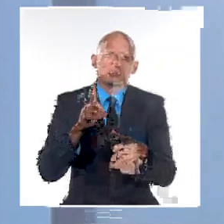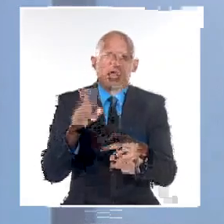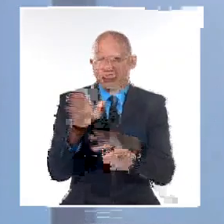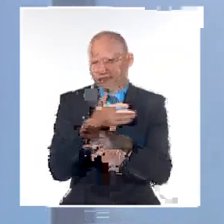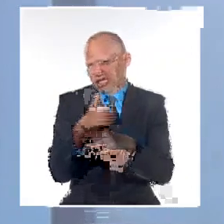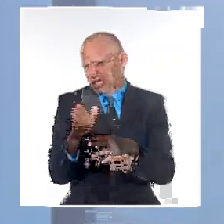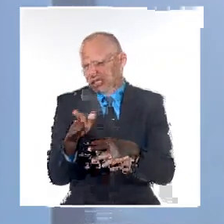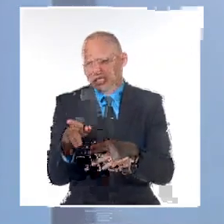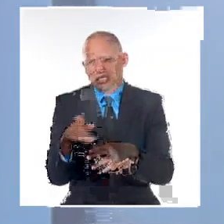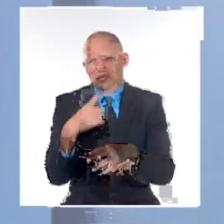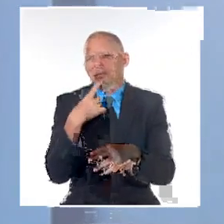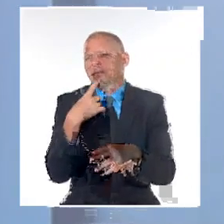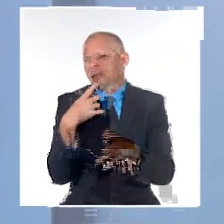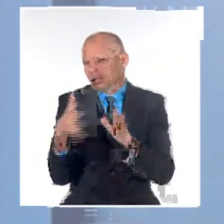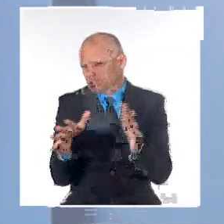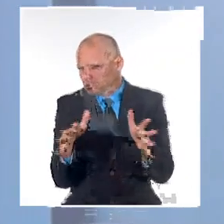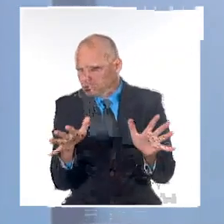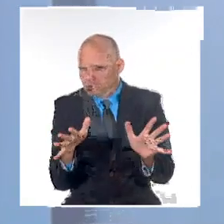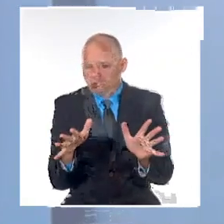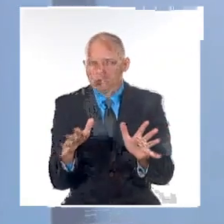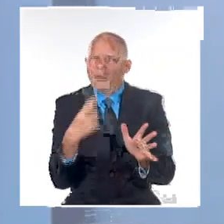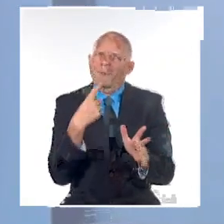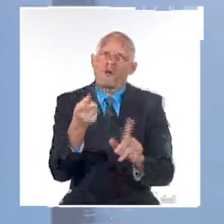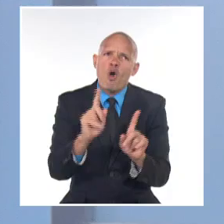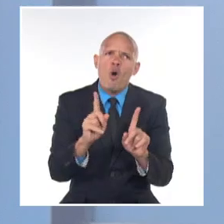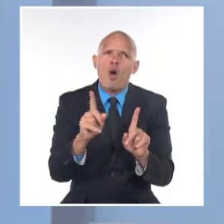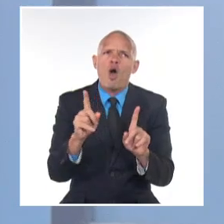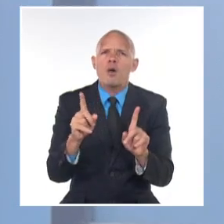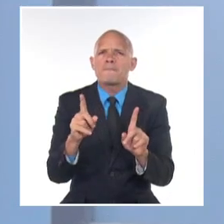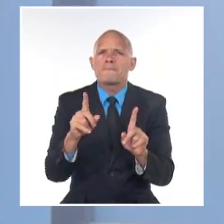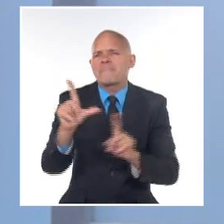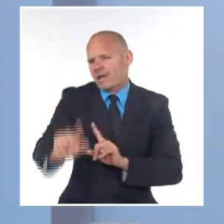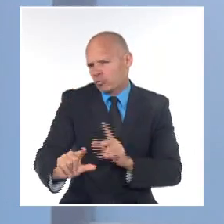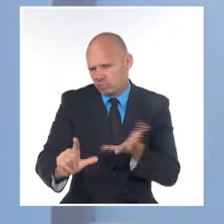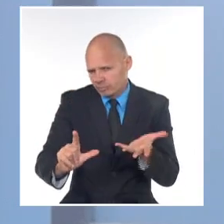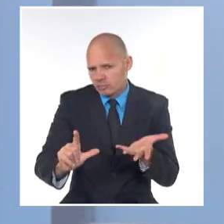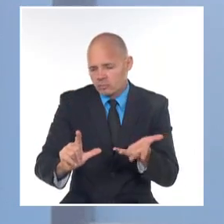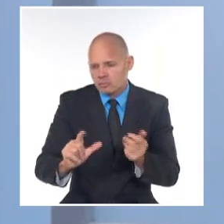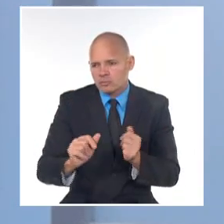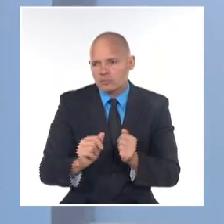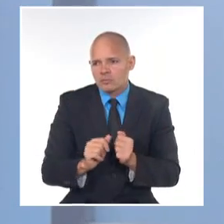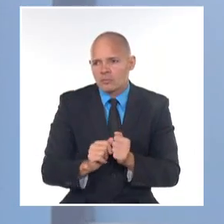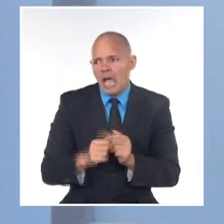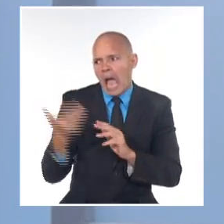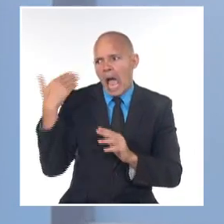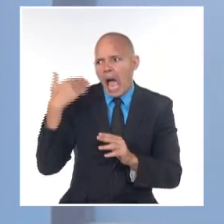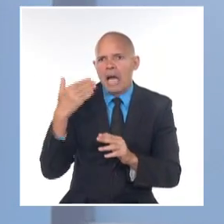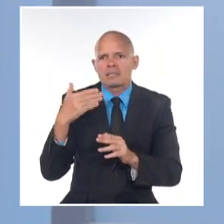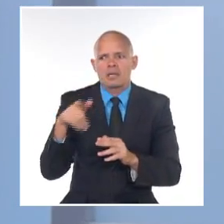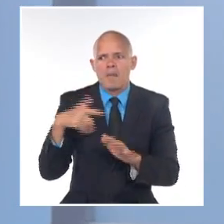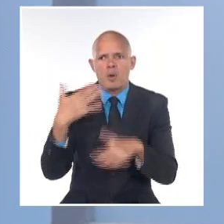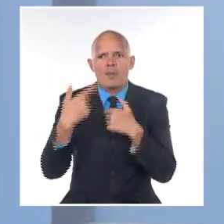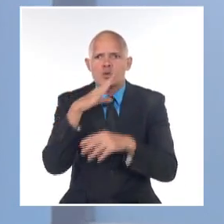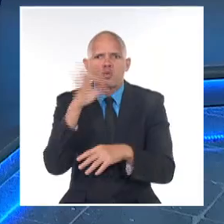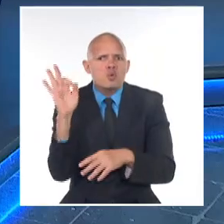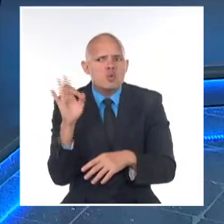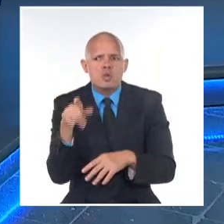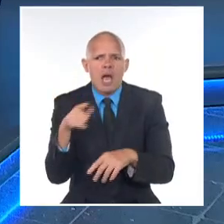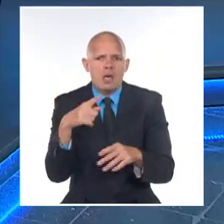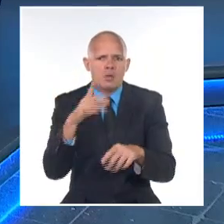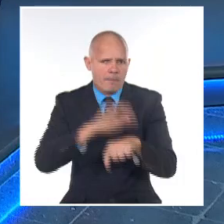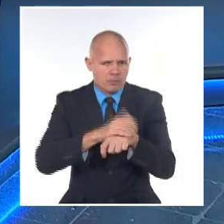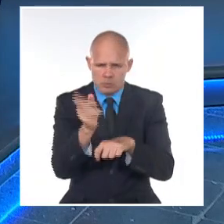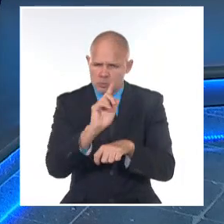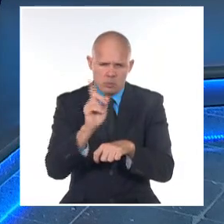menor intensidad y además tienen unas características personales positivas, no tienen antecedentes y demás, tienen entonces sanciones alternativas. Bien,